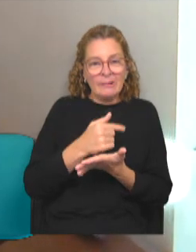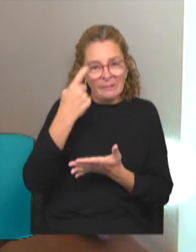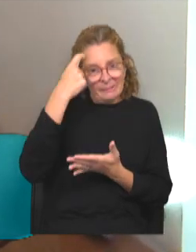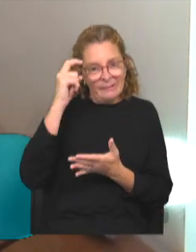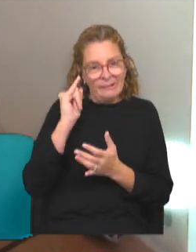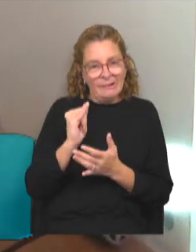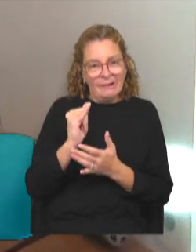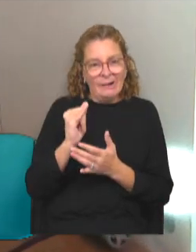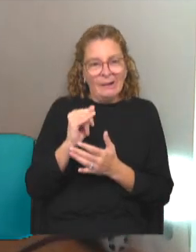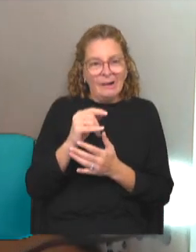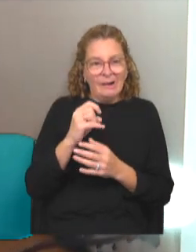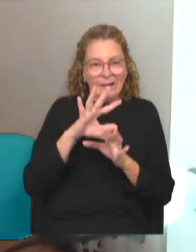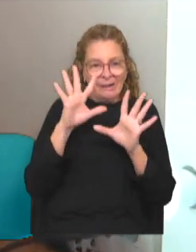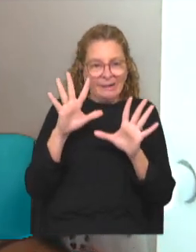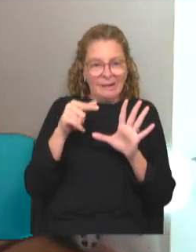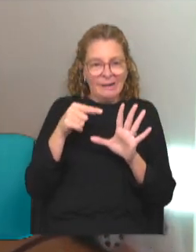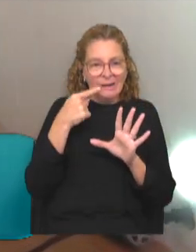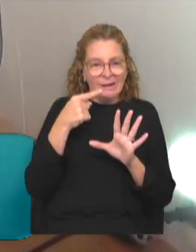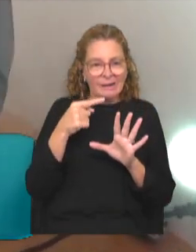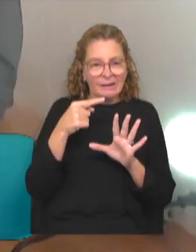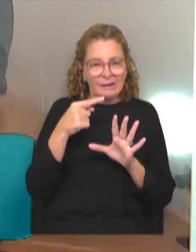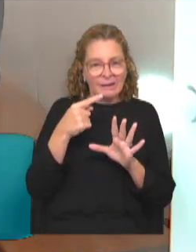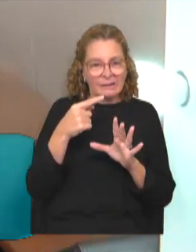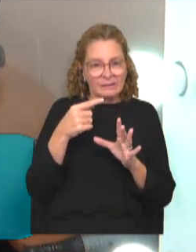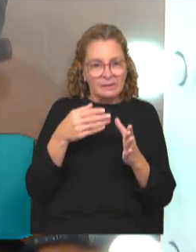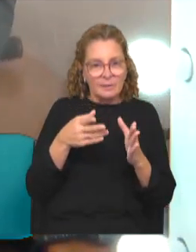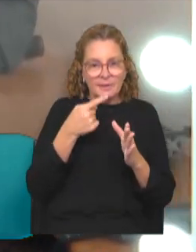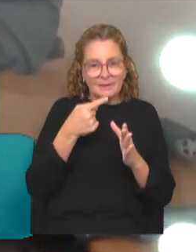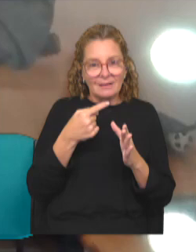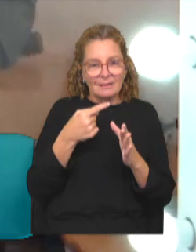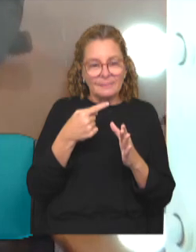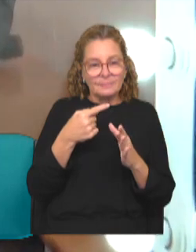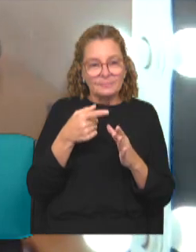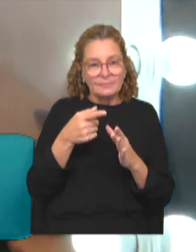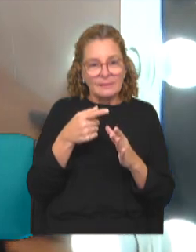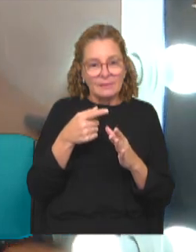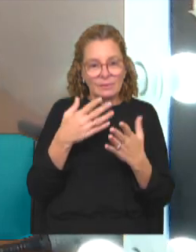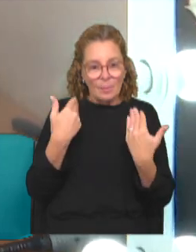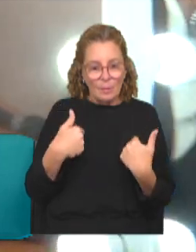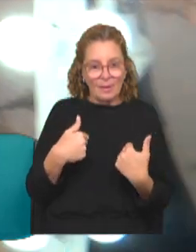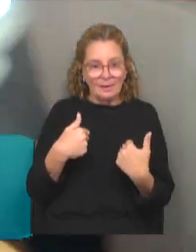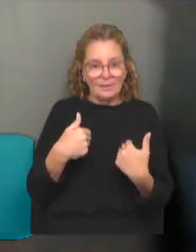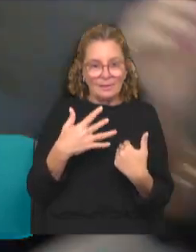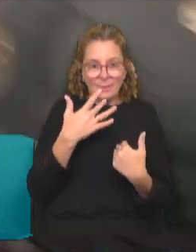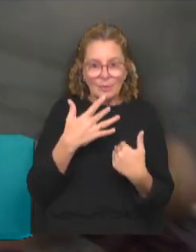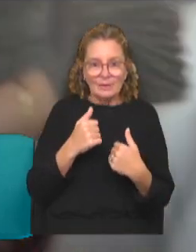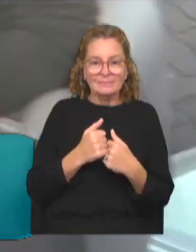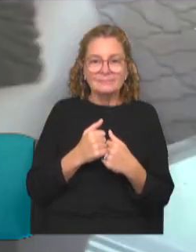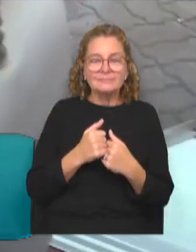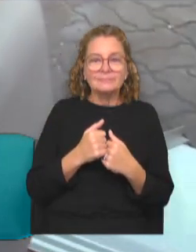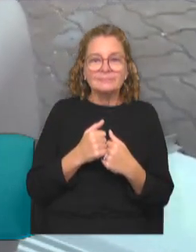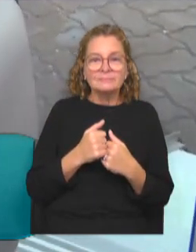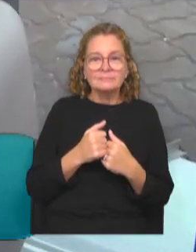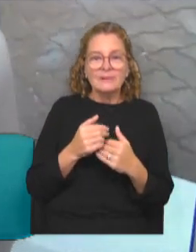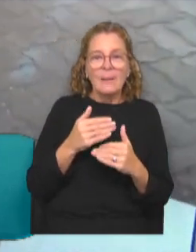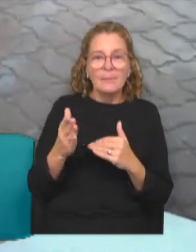sí. Qué bárbaro, claro. Estaría bueno que una gira por el interior. Tenés una modelo de lujo. Aparte,